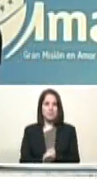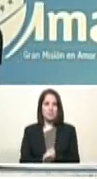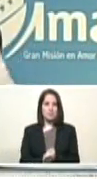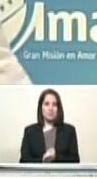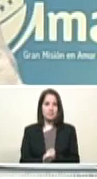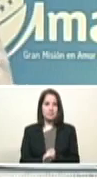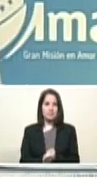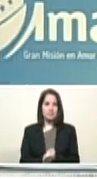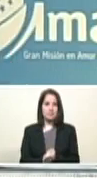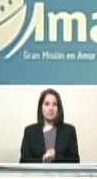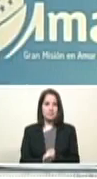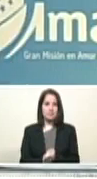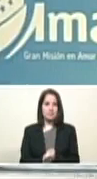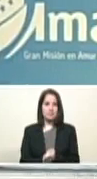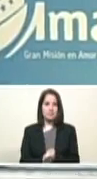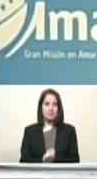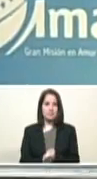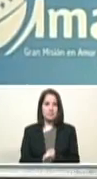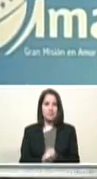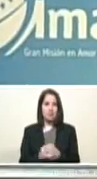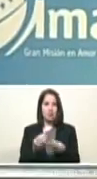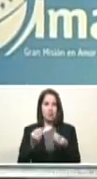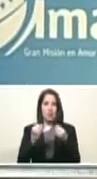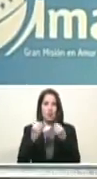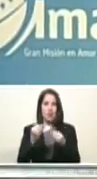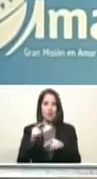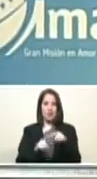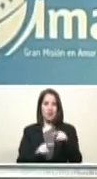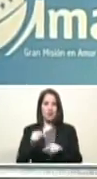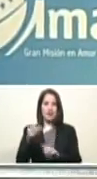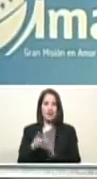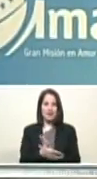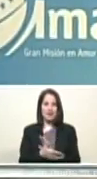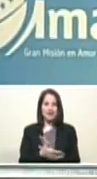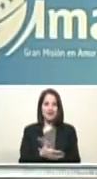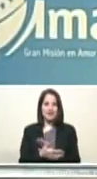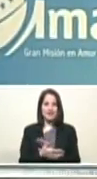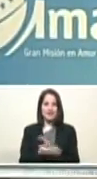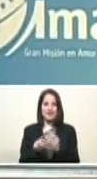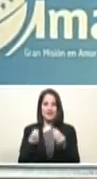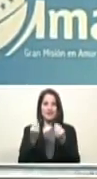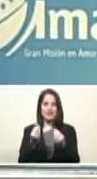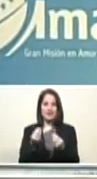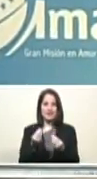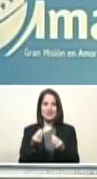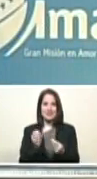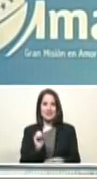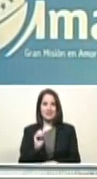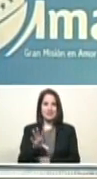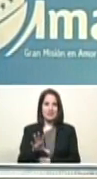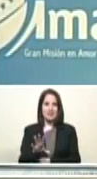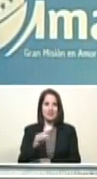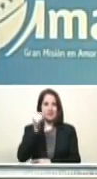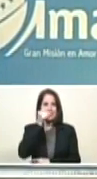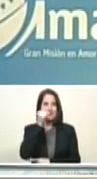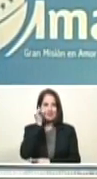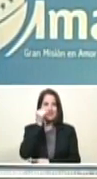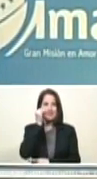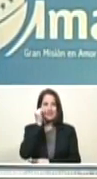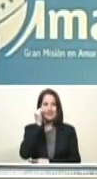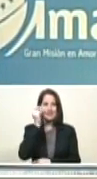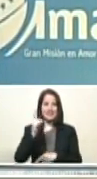Con el carnet de la patria, que era el sistema de comunicaciones, que le lleguen los mensajitos, que le lleguen los videos,